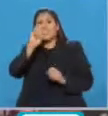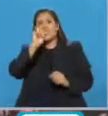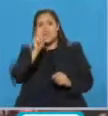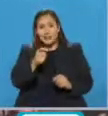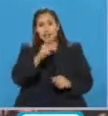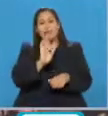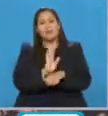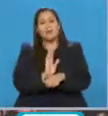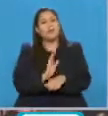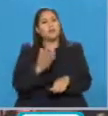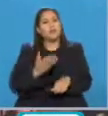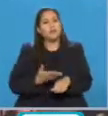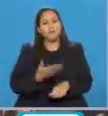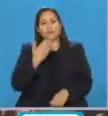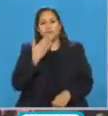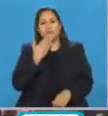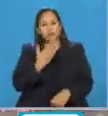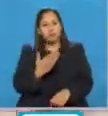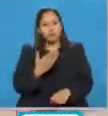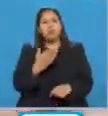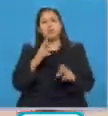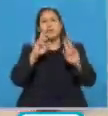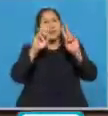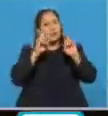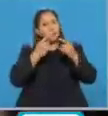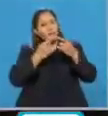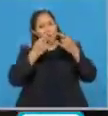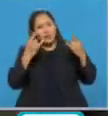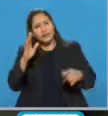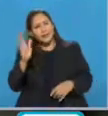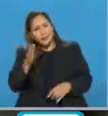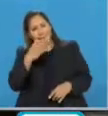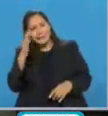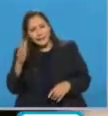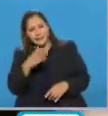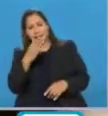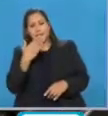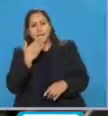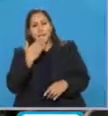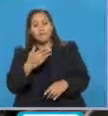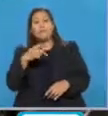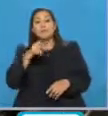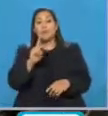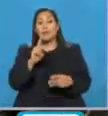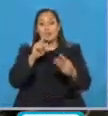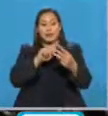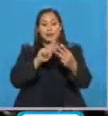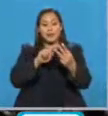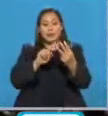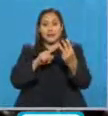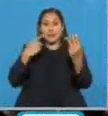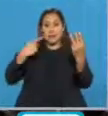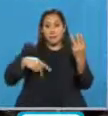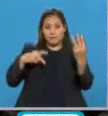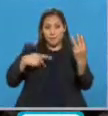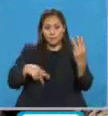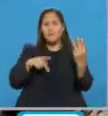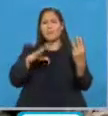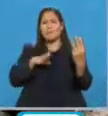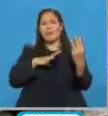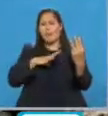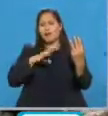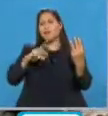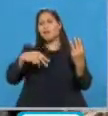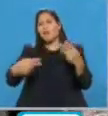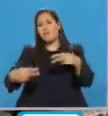película está muy bien en su planteamiento, muy bien en su desarrollo. Tenemos en realidad 3 personajes, aunque hay por ahí varios